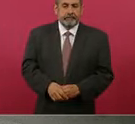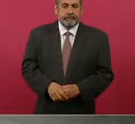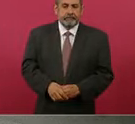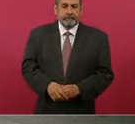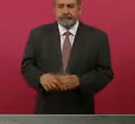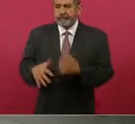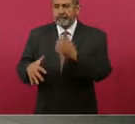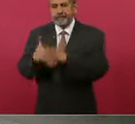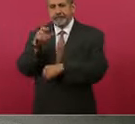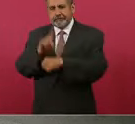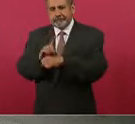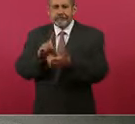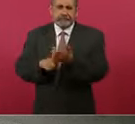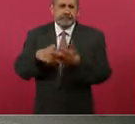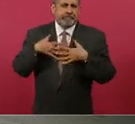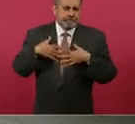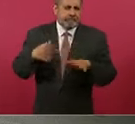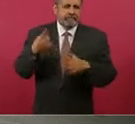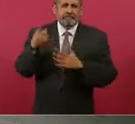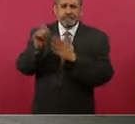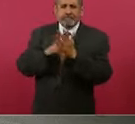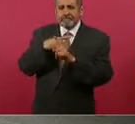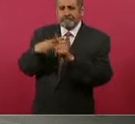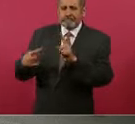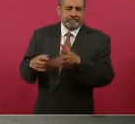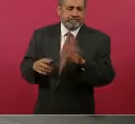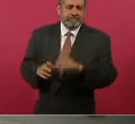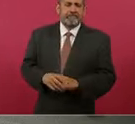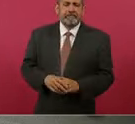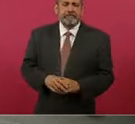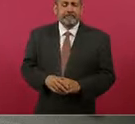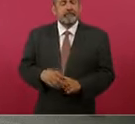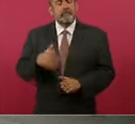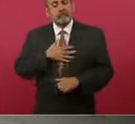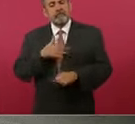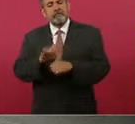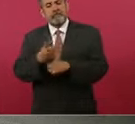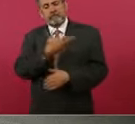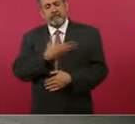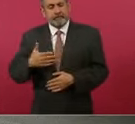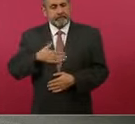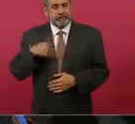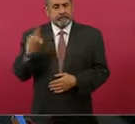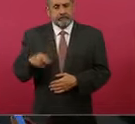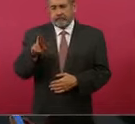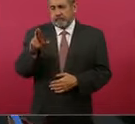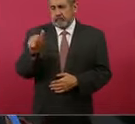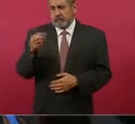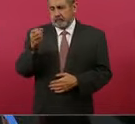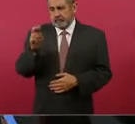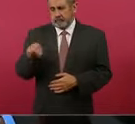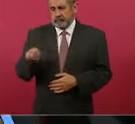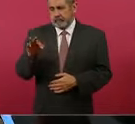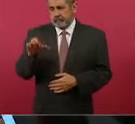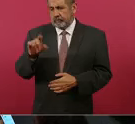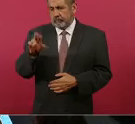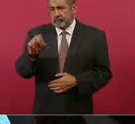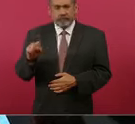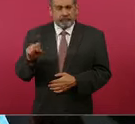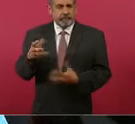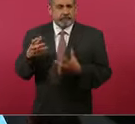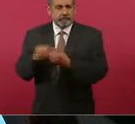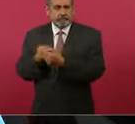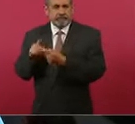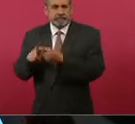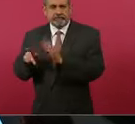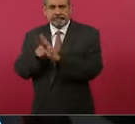Son 15 días, pero bueno, yo llevaba adelante más de mes y medio. Buenos días, presidente Ramón Flores del Centinela Informa and the Humanoid de